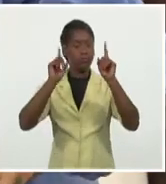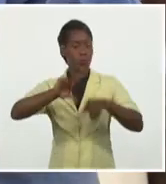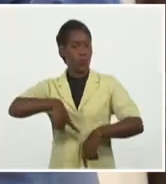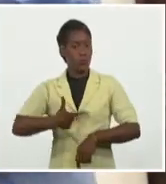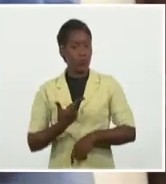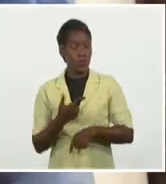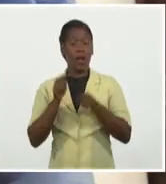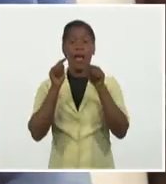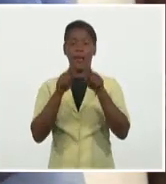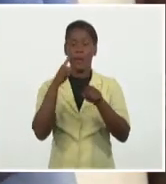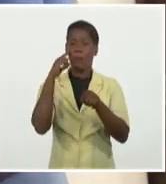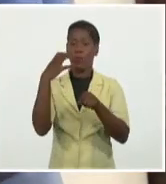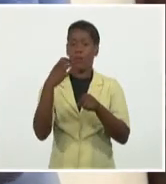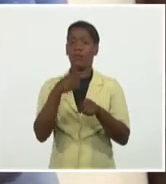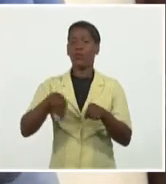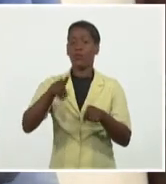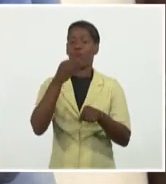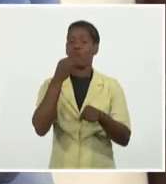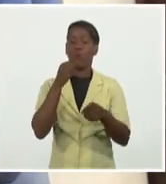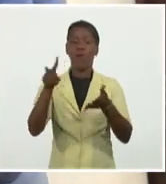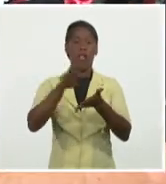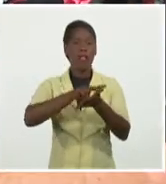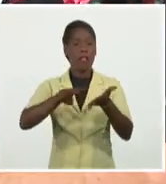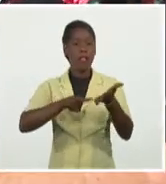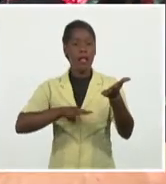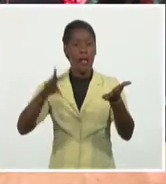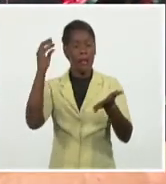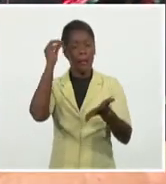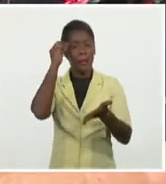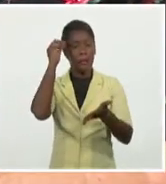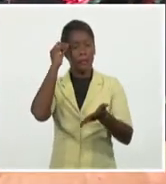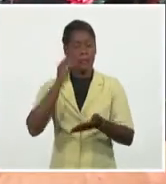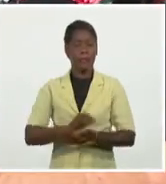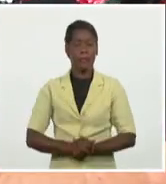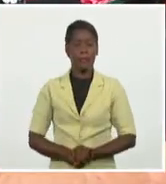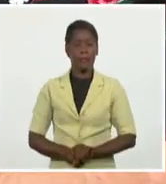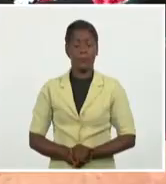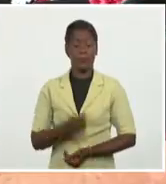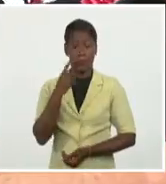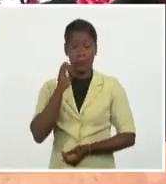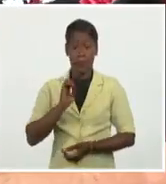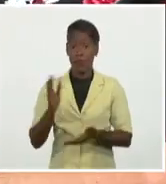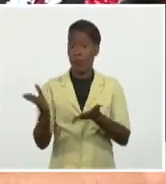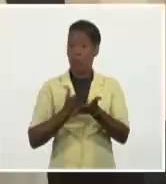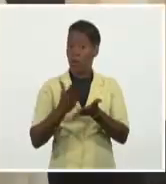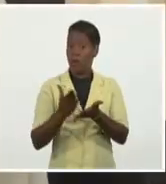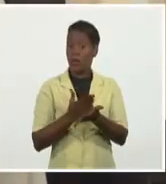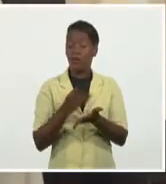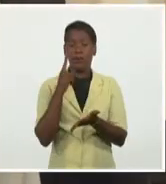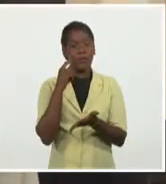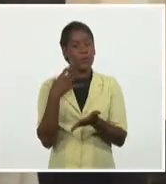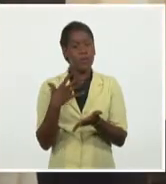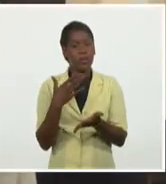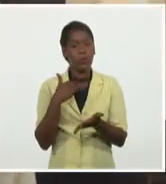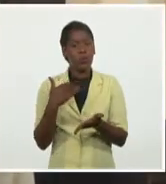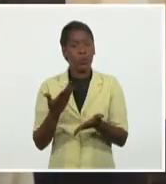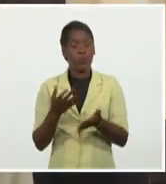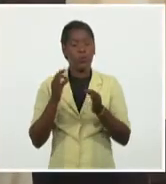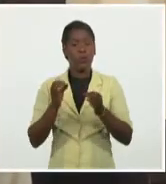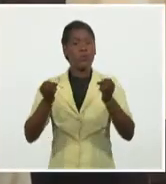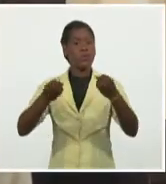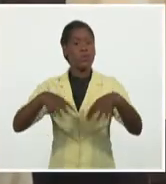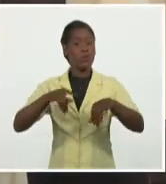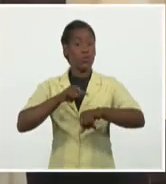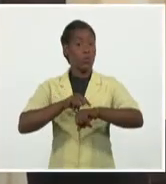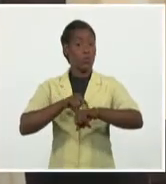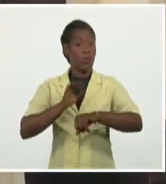con centro en el hombre. Las obras ofrecen una visión distante de las concepciones eurocentristas